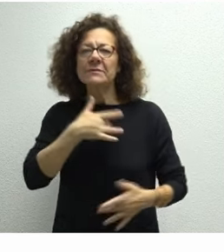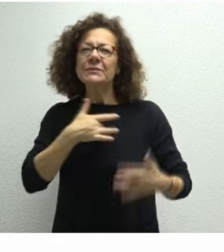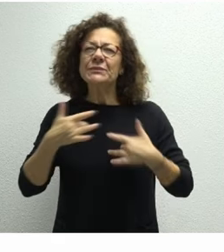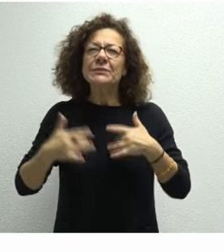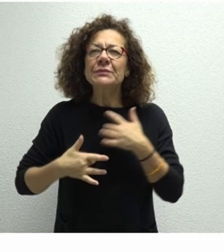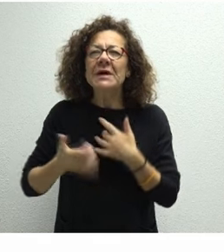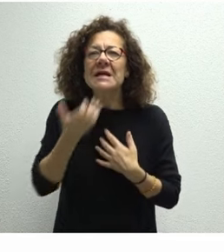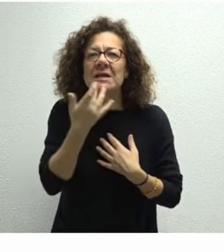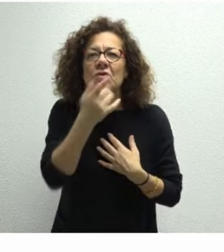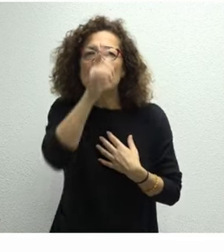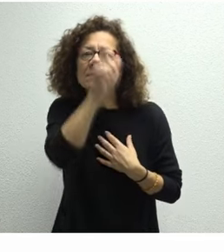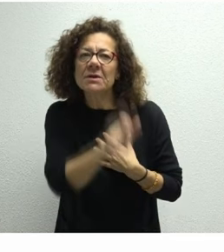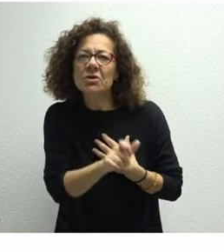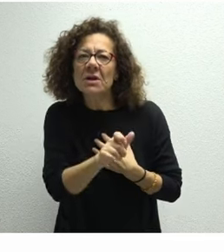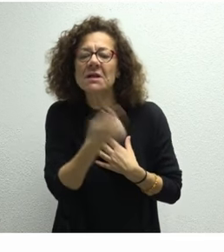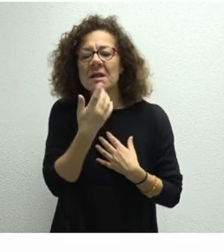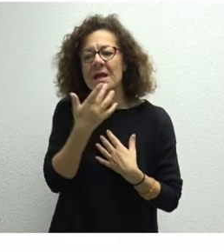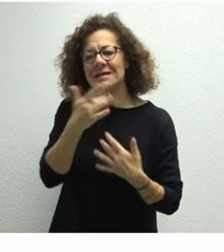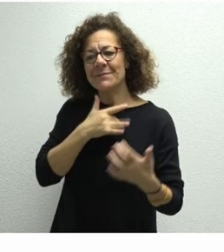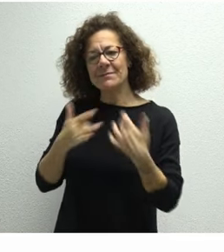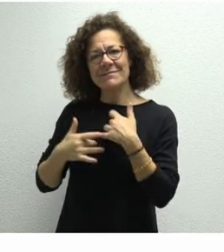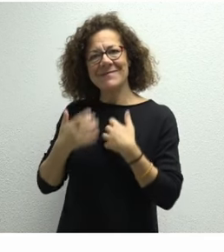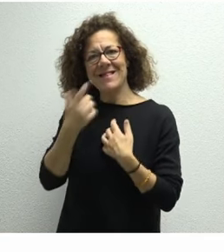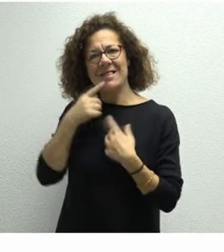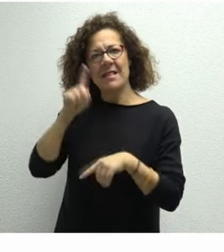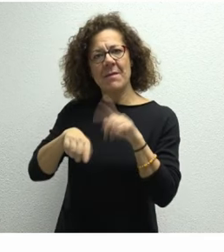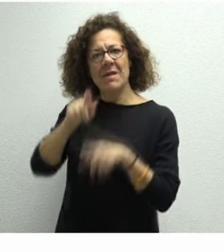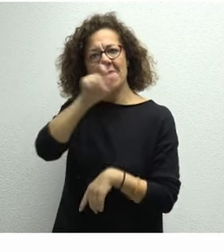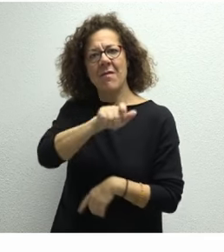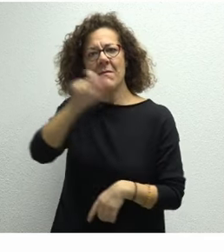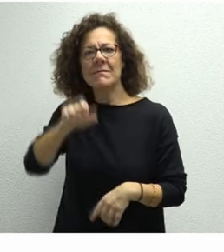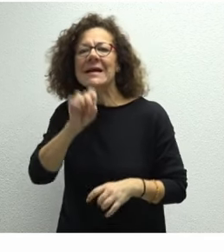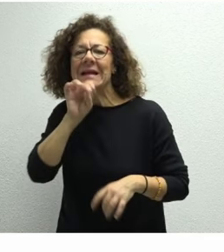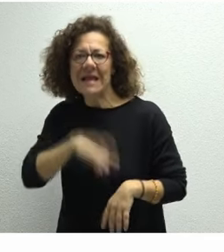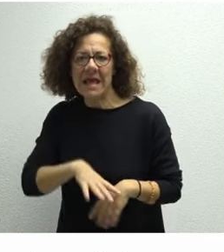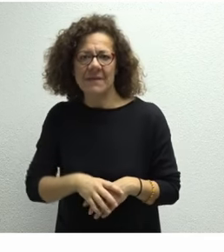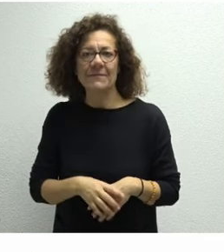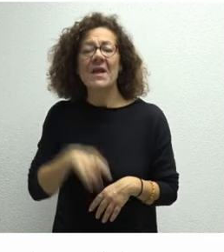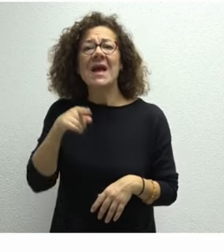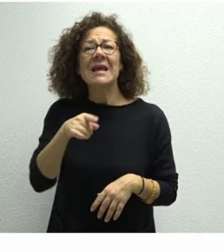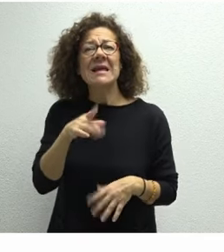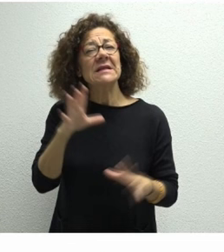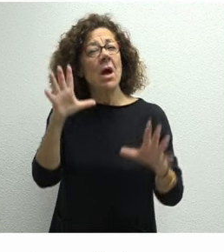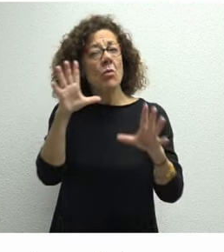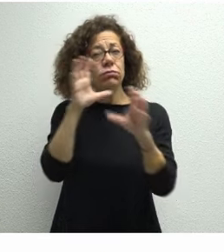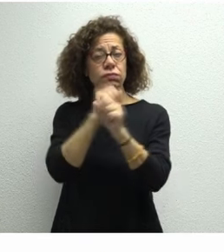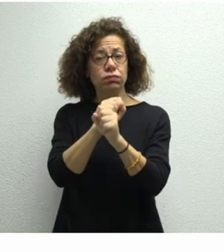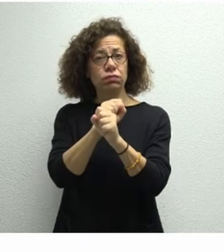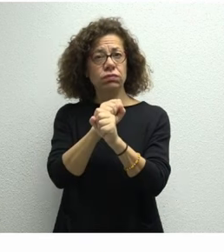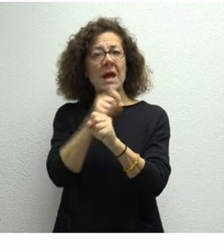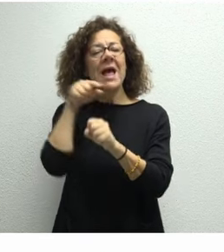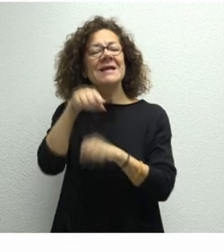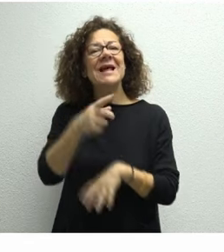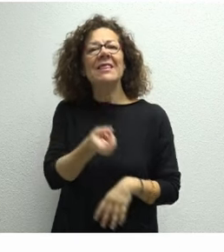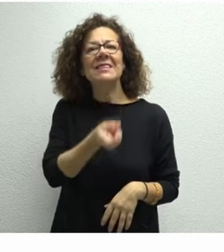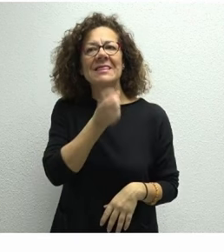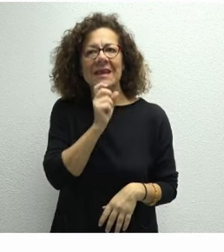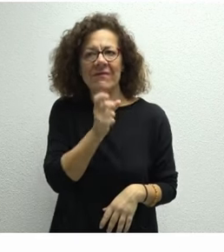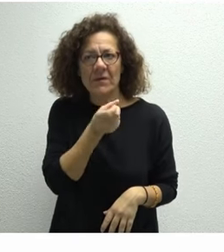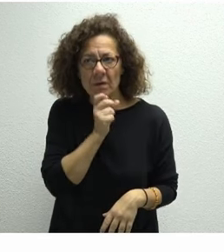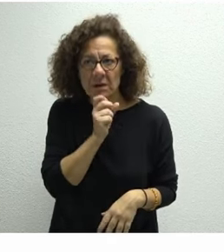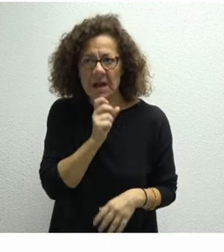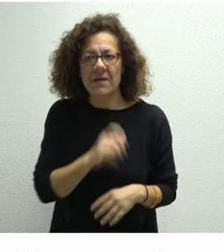personas frente a los síntomas cuando son de otras personas No y esa opacidad esa dificultad